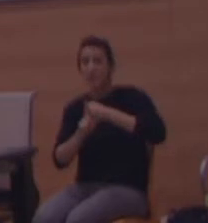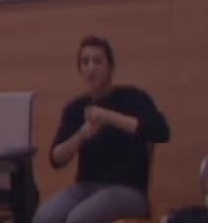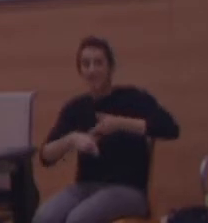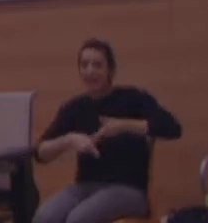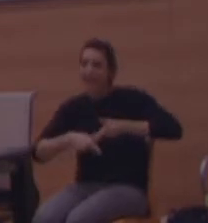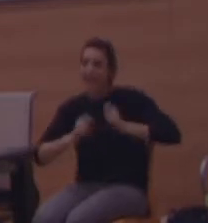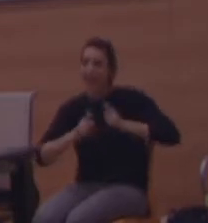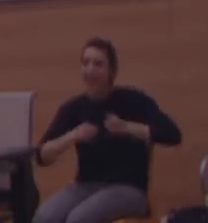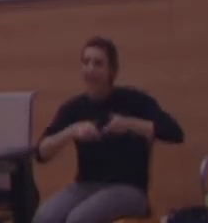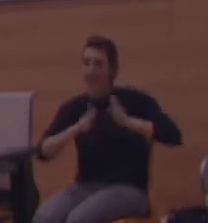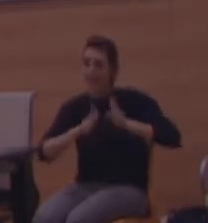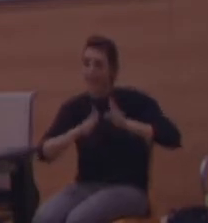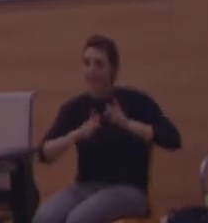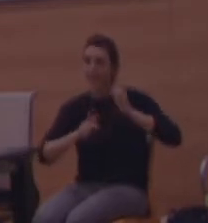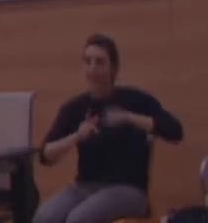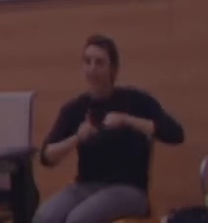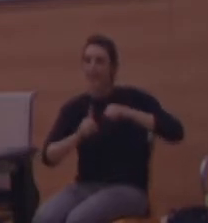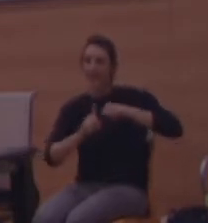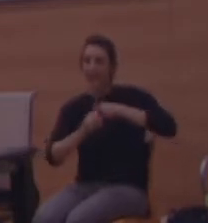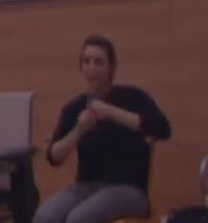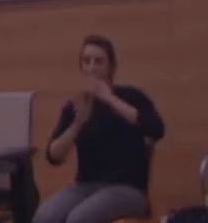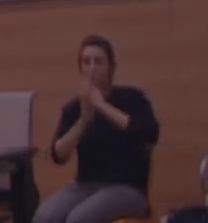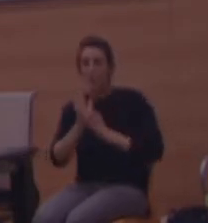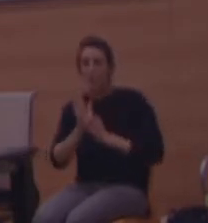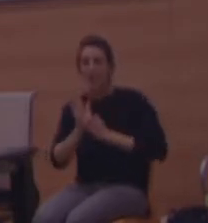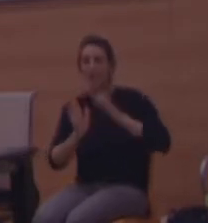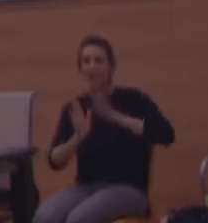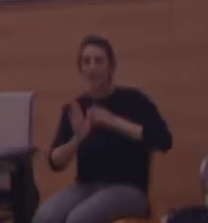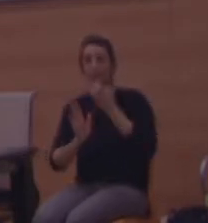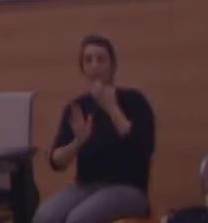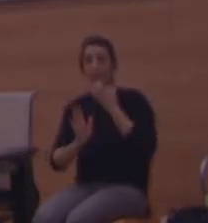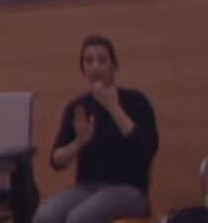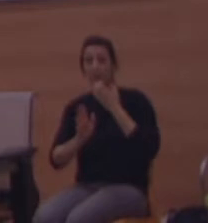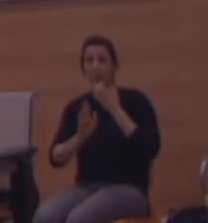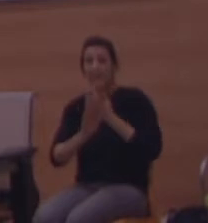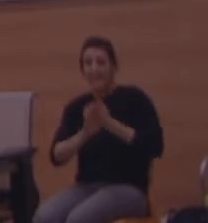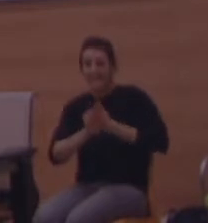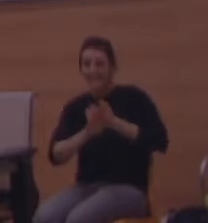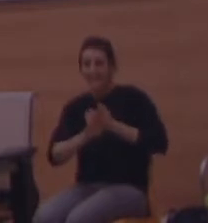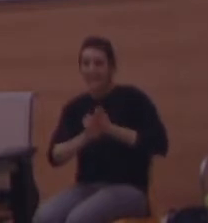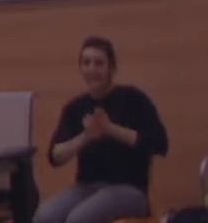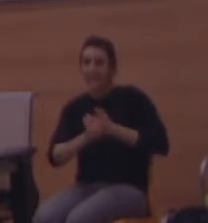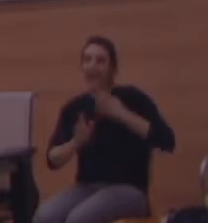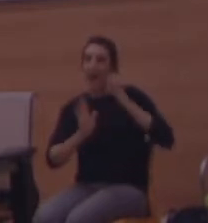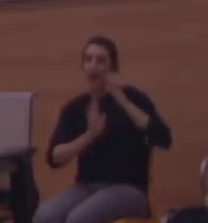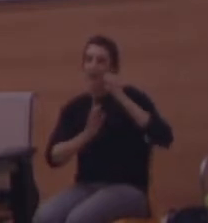perilesional, nunca en la lesión, y disminuye tanto las fuerzas rotacionales como las de cizallamiento.